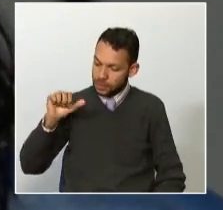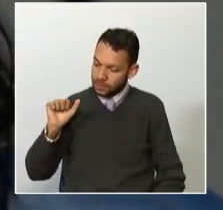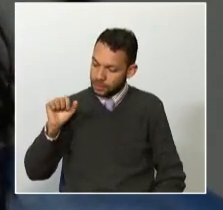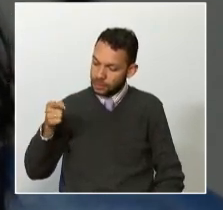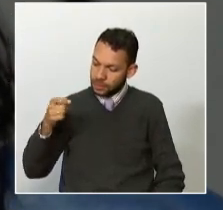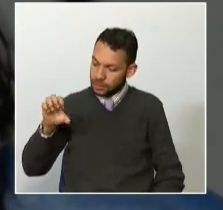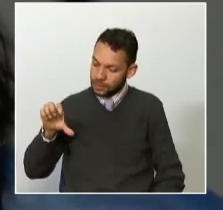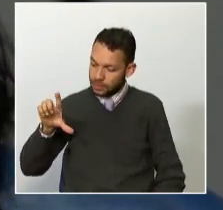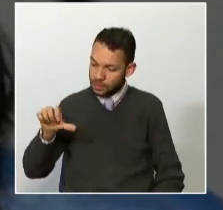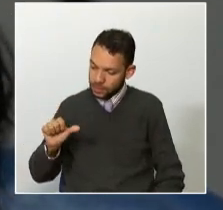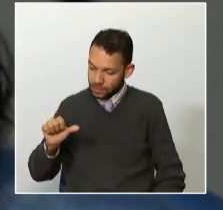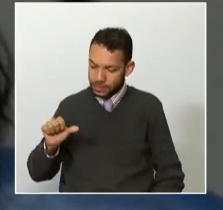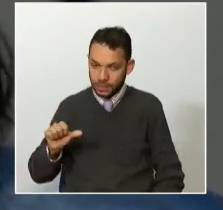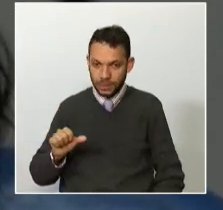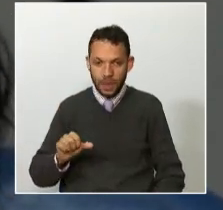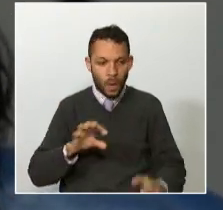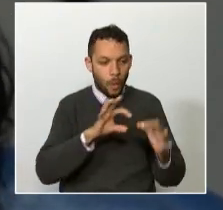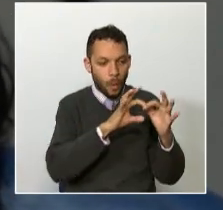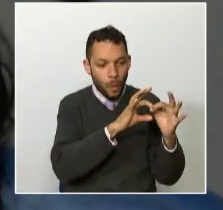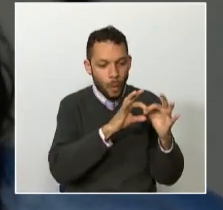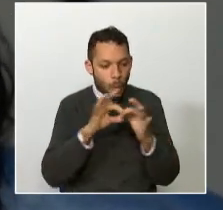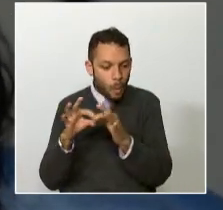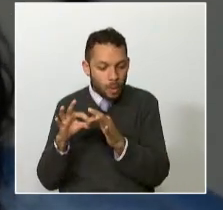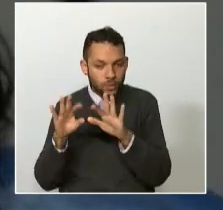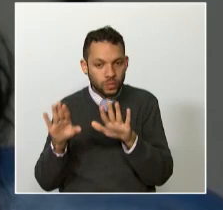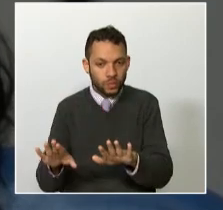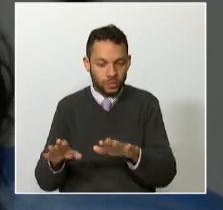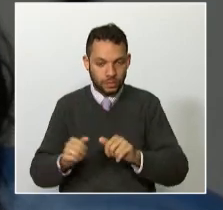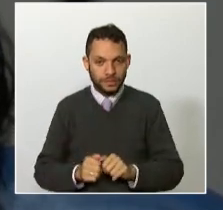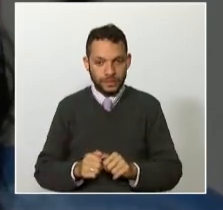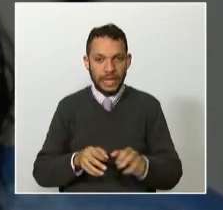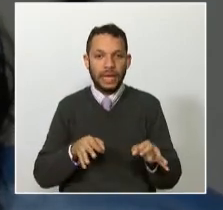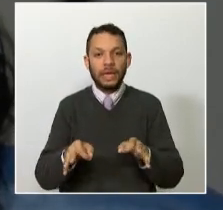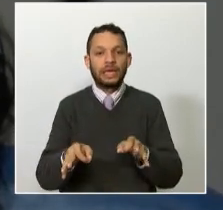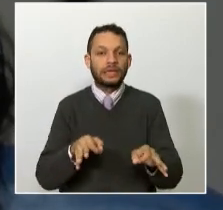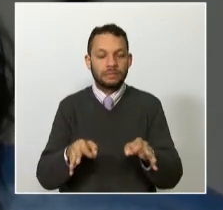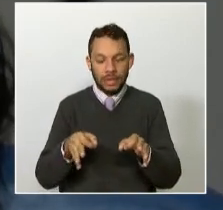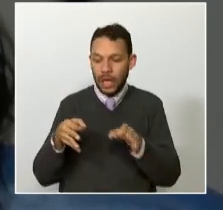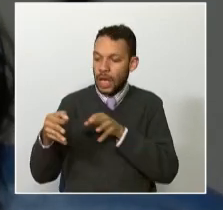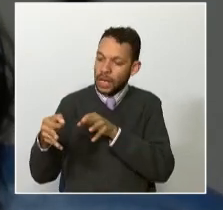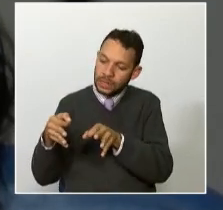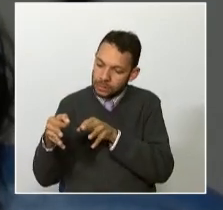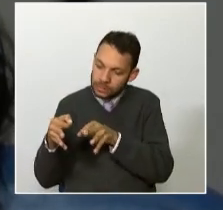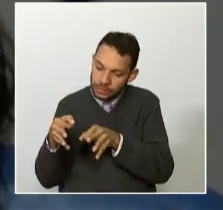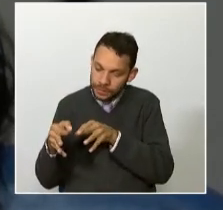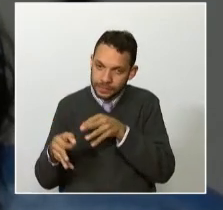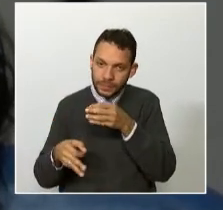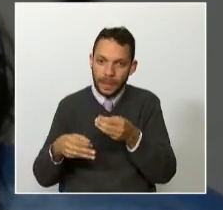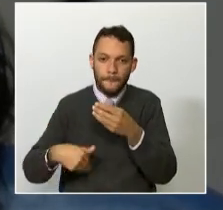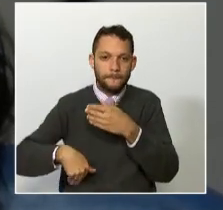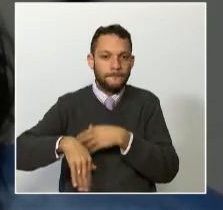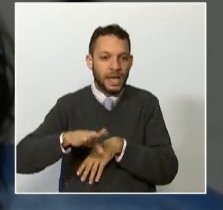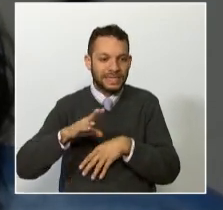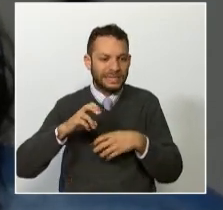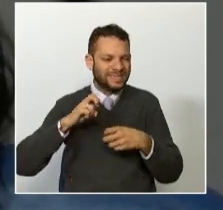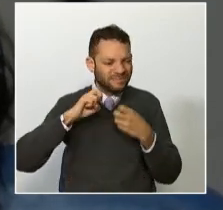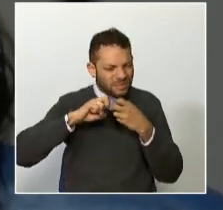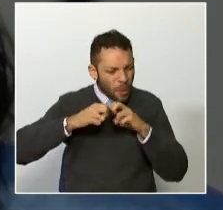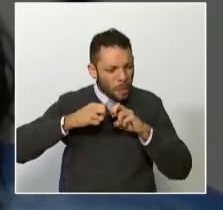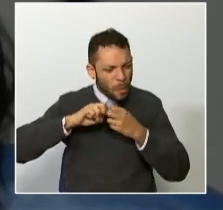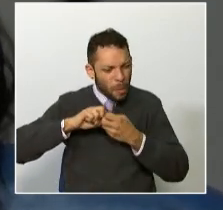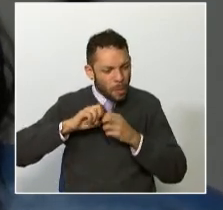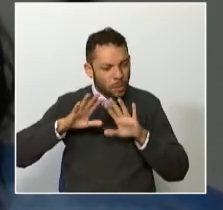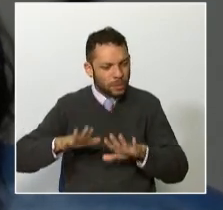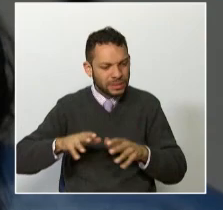incluso haber asimetría. Esa asimetría yo les explico a los pacientes que es que muerden más o comen más por un